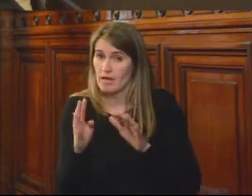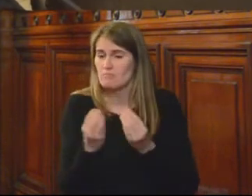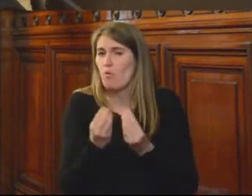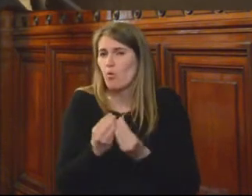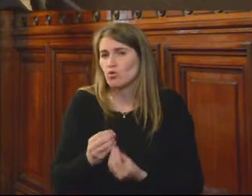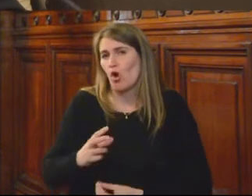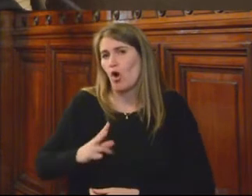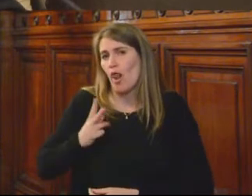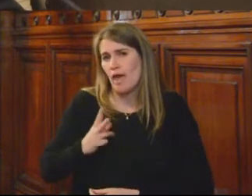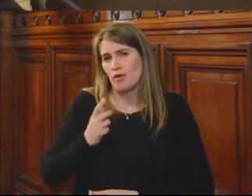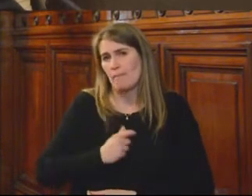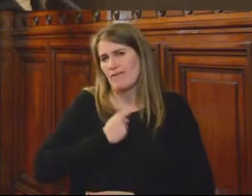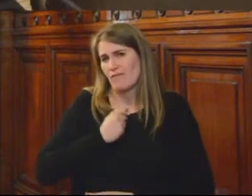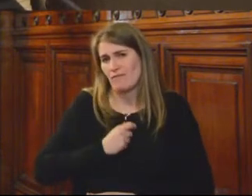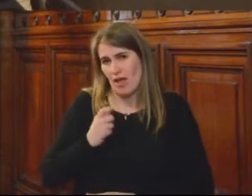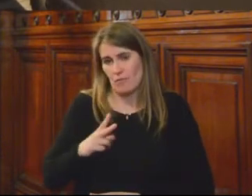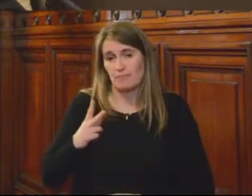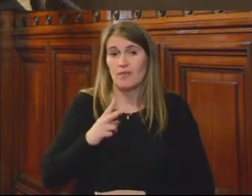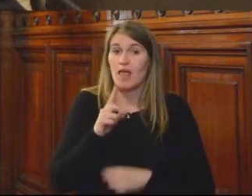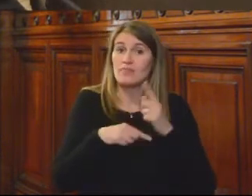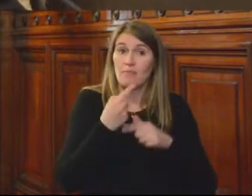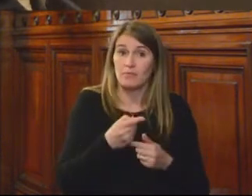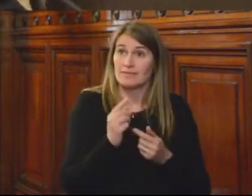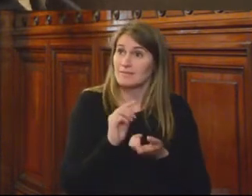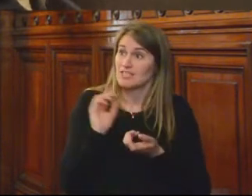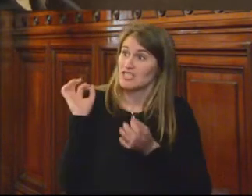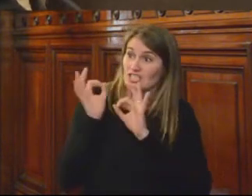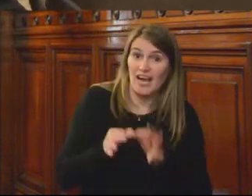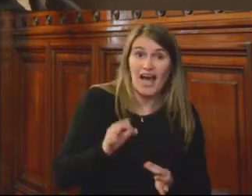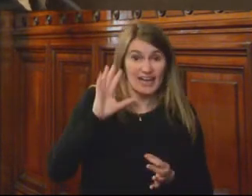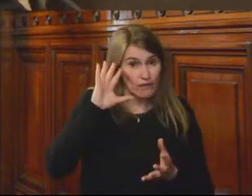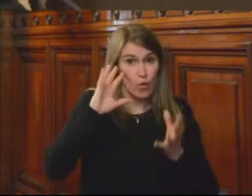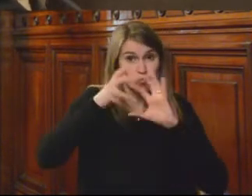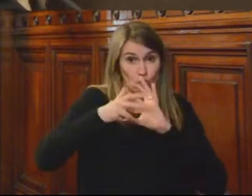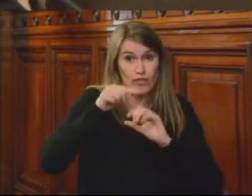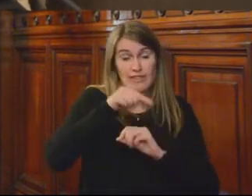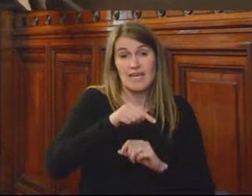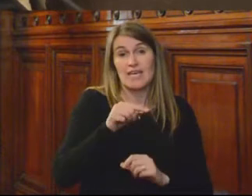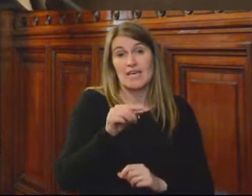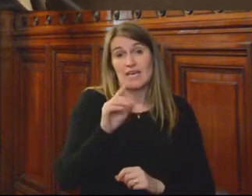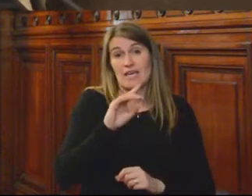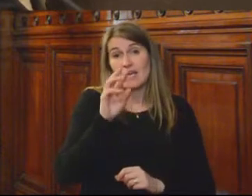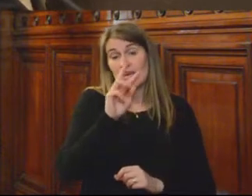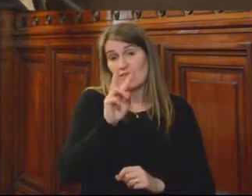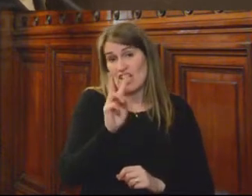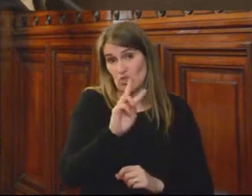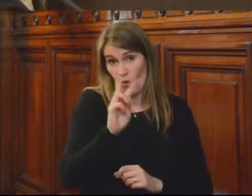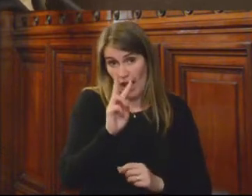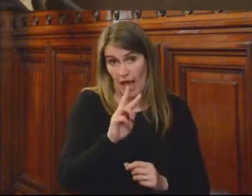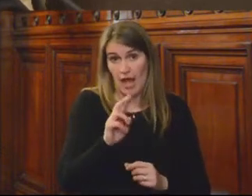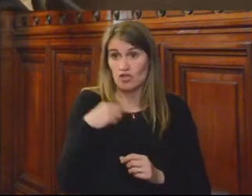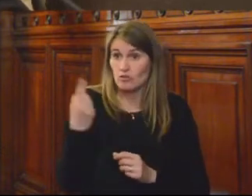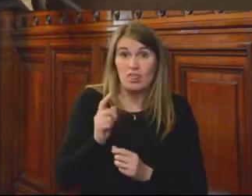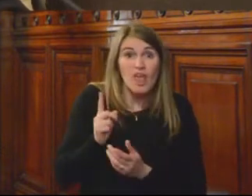de la educación. Cuando la Revolución Bolivariana llega a Venezuela, los estudiantes en nuestro país debían pagar